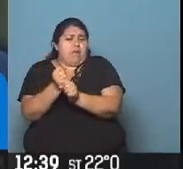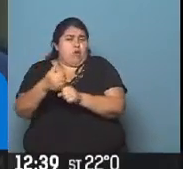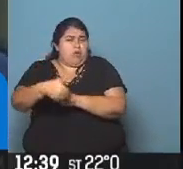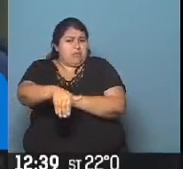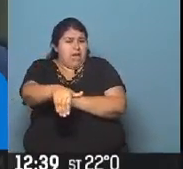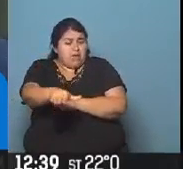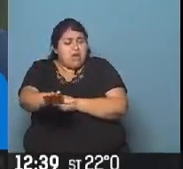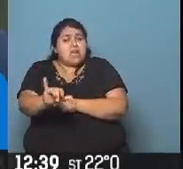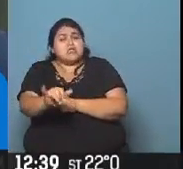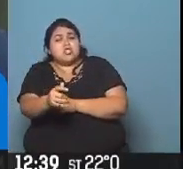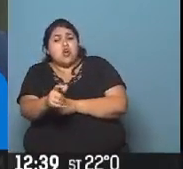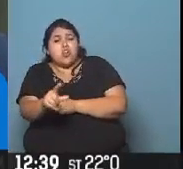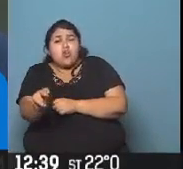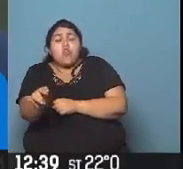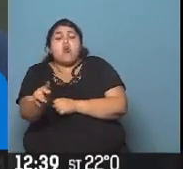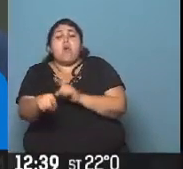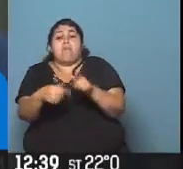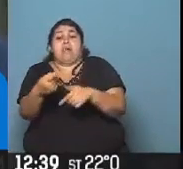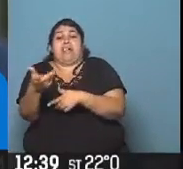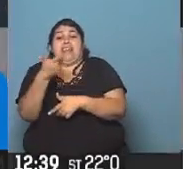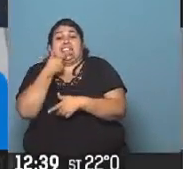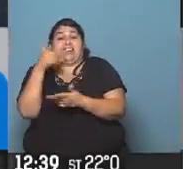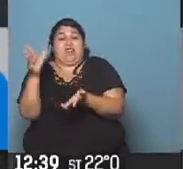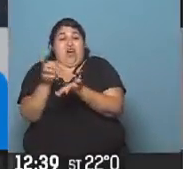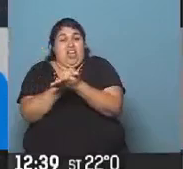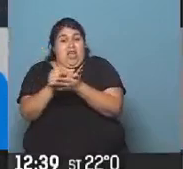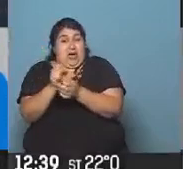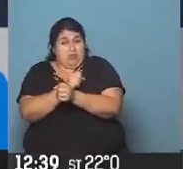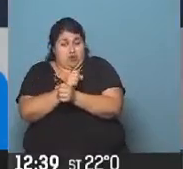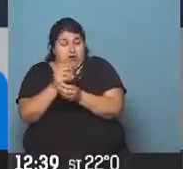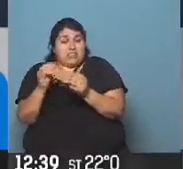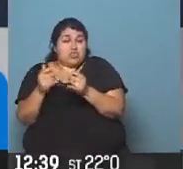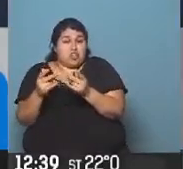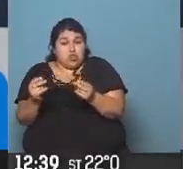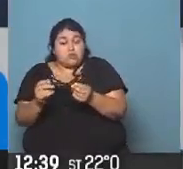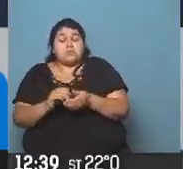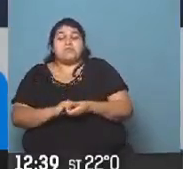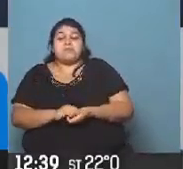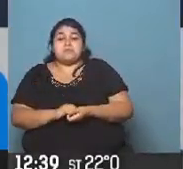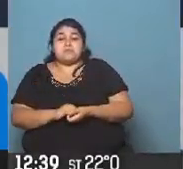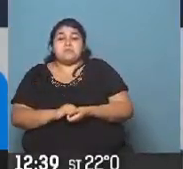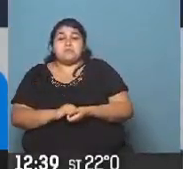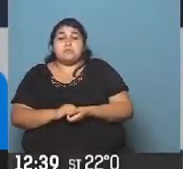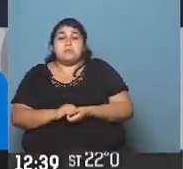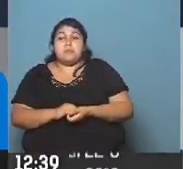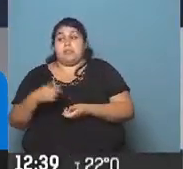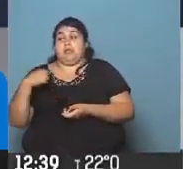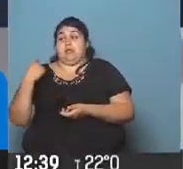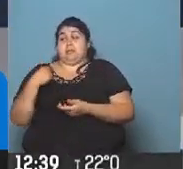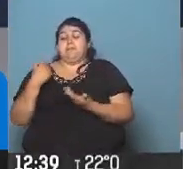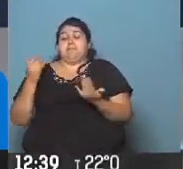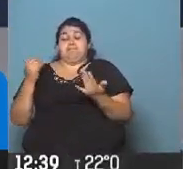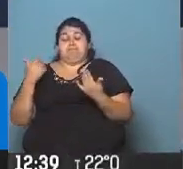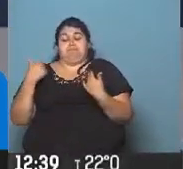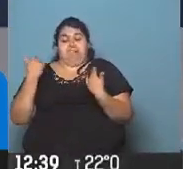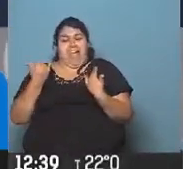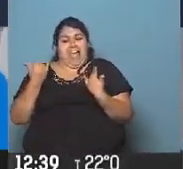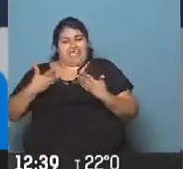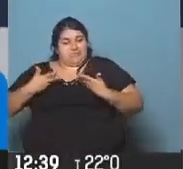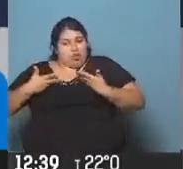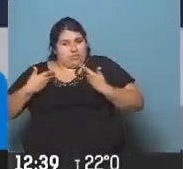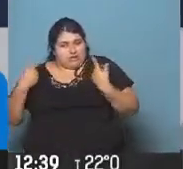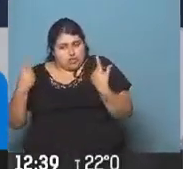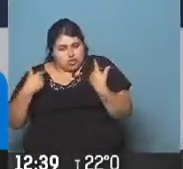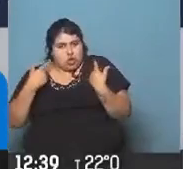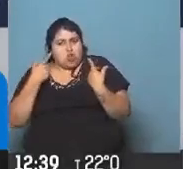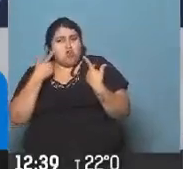día de hoy que mañana la sanción del senado sigue a ver básicamente también que ha sido el motivo de la postergación teníamos tratamiento